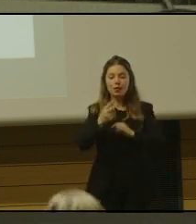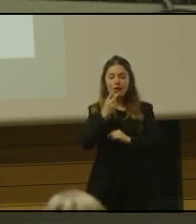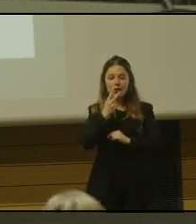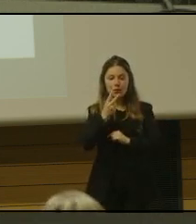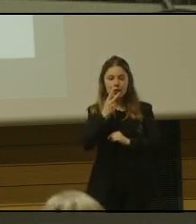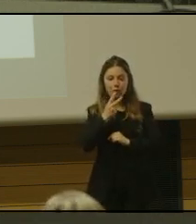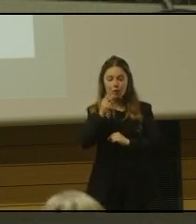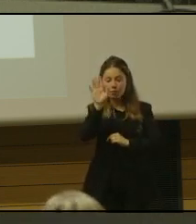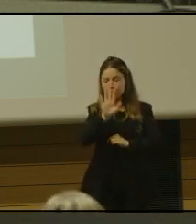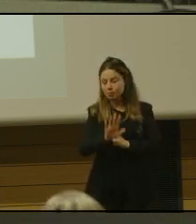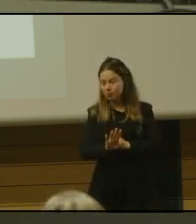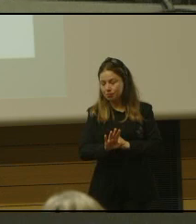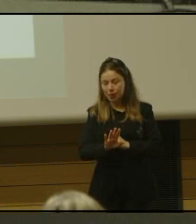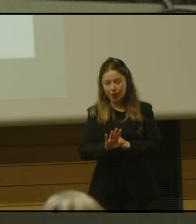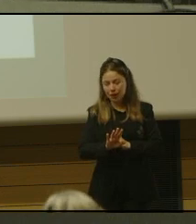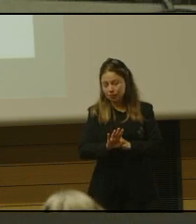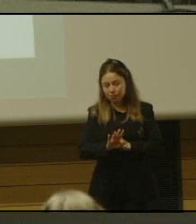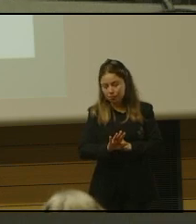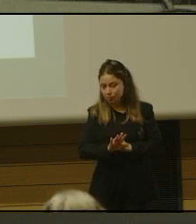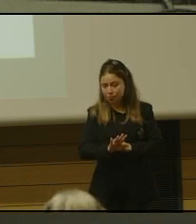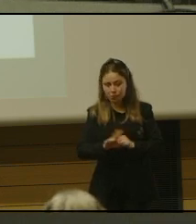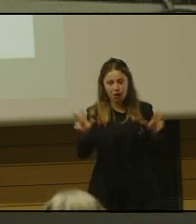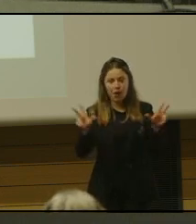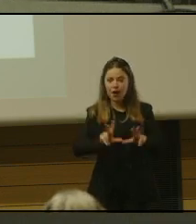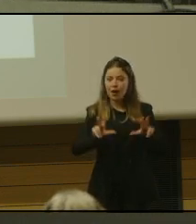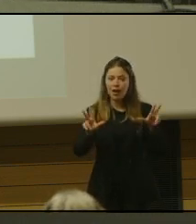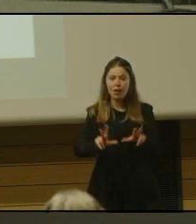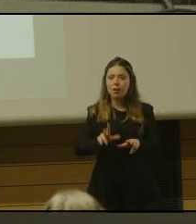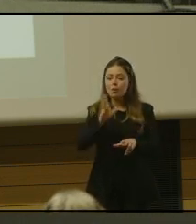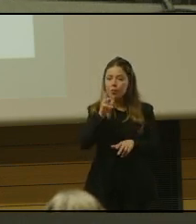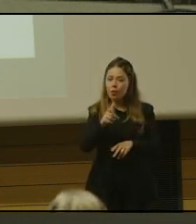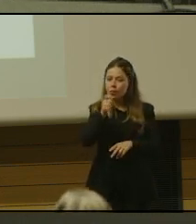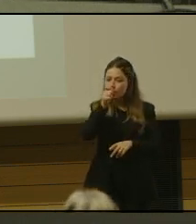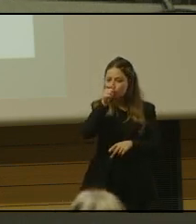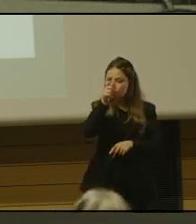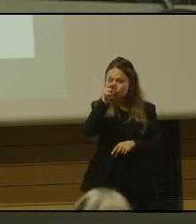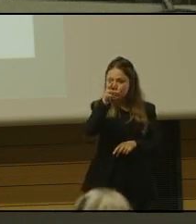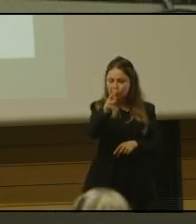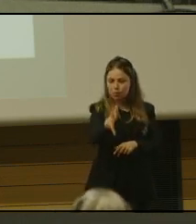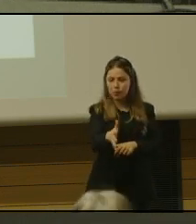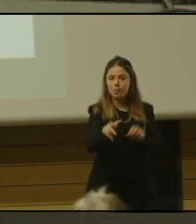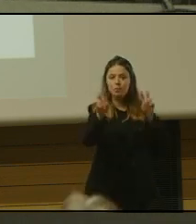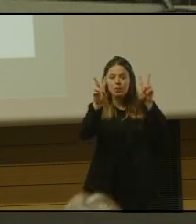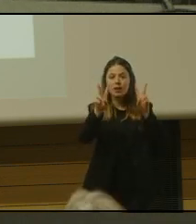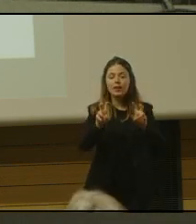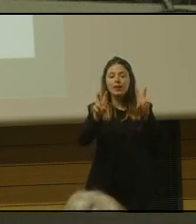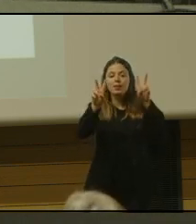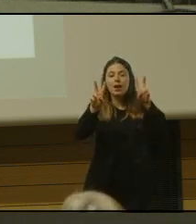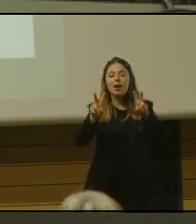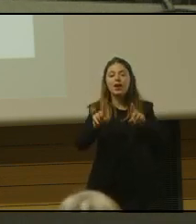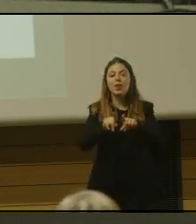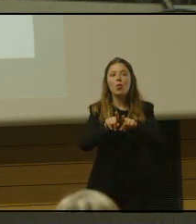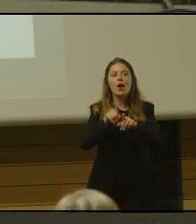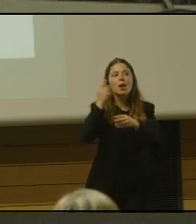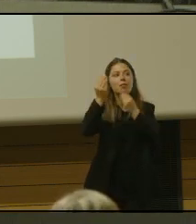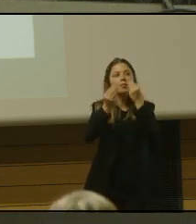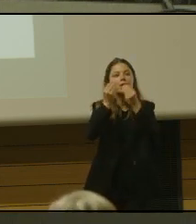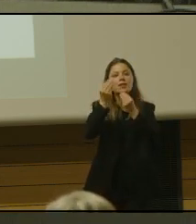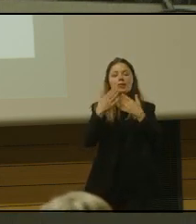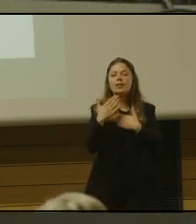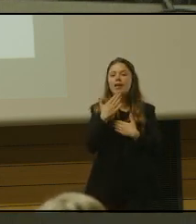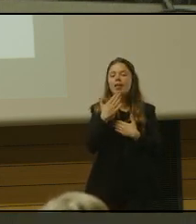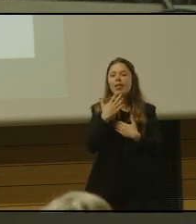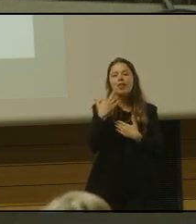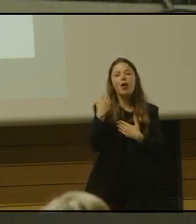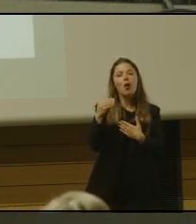me parece tremenda, porque es una problemática que se va a mantener durante muchos años. Todo lo que es el binge drinking, que pensamos que está en edades